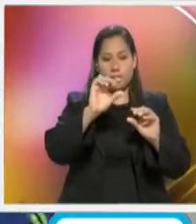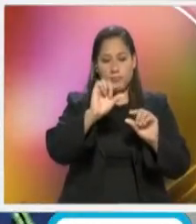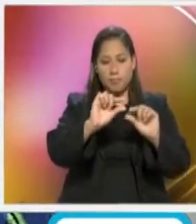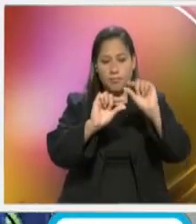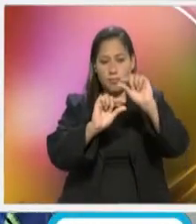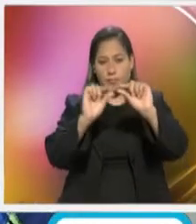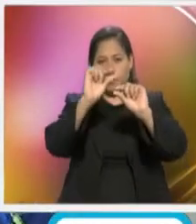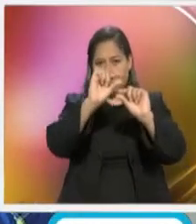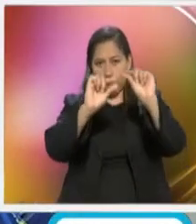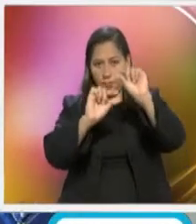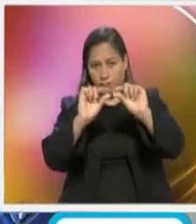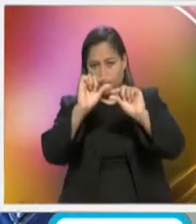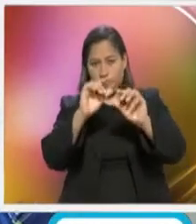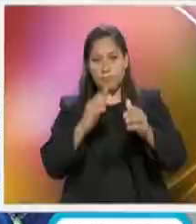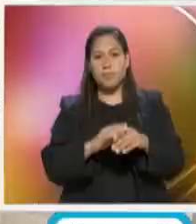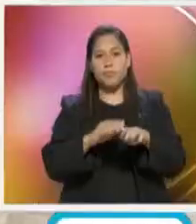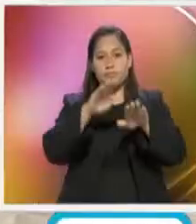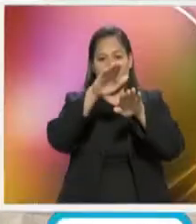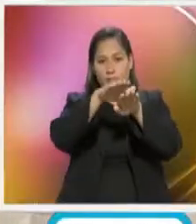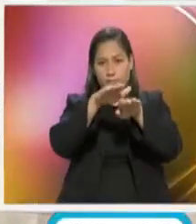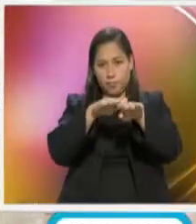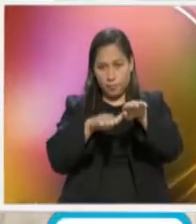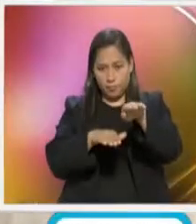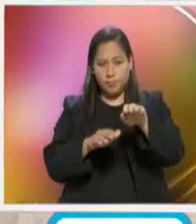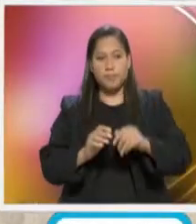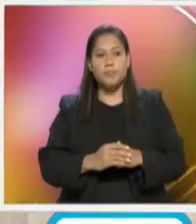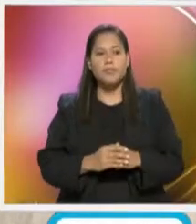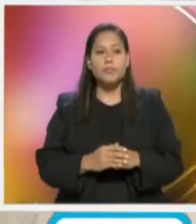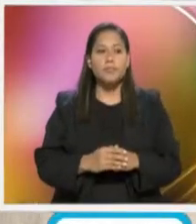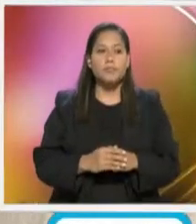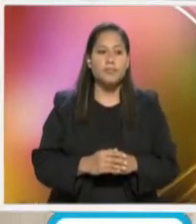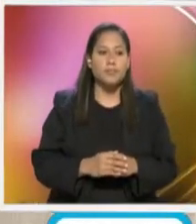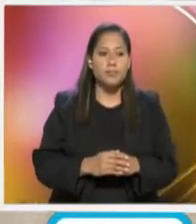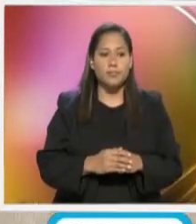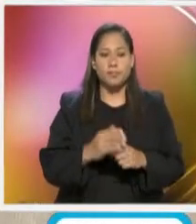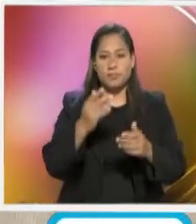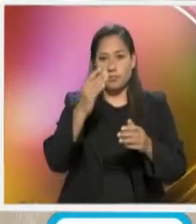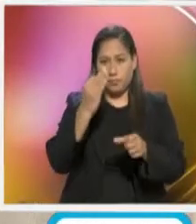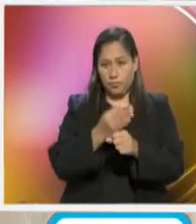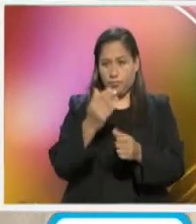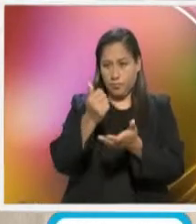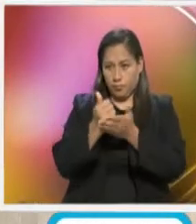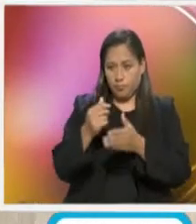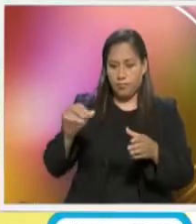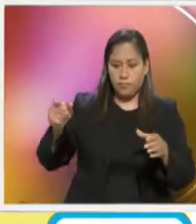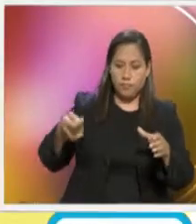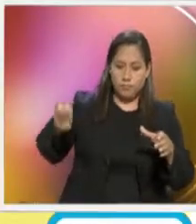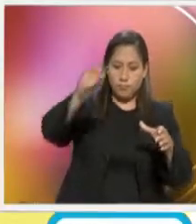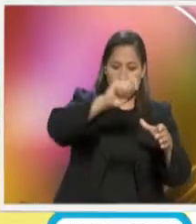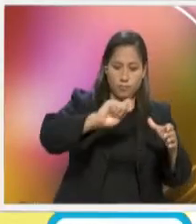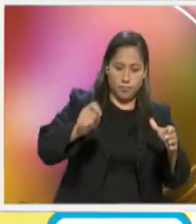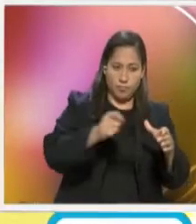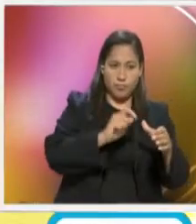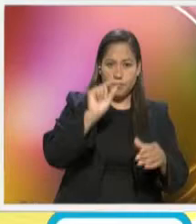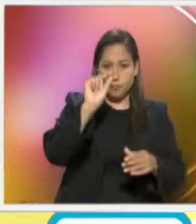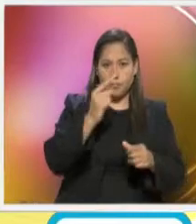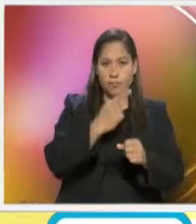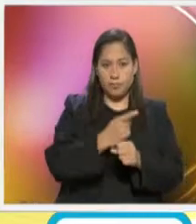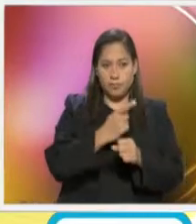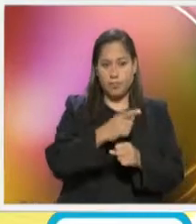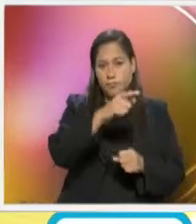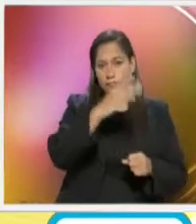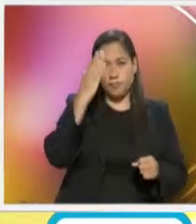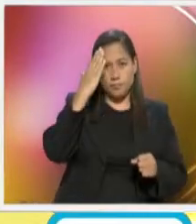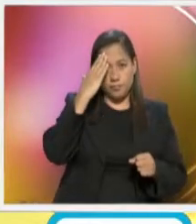Bueno, los pisos más bien. ¿En qué te ayudo? Vamos a ir poniendo, pues ahorita, si quieres medios a salsearlo, vamos a ponerla, vamos a poner así la